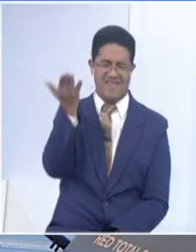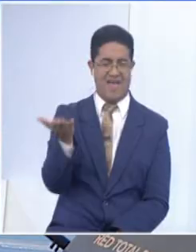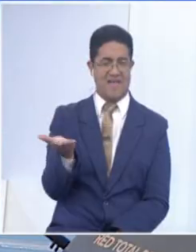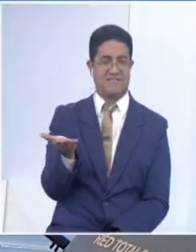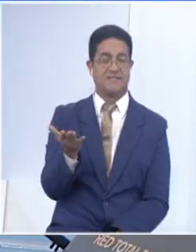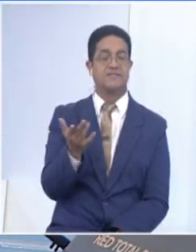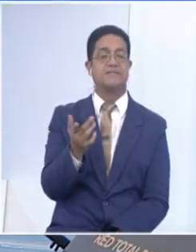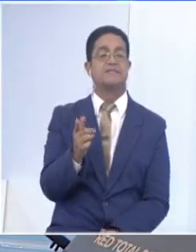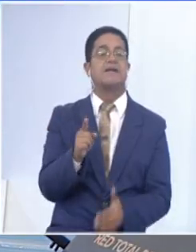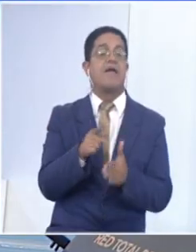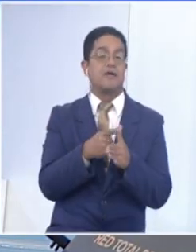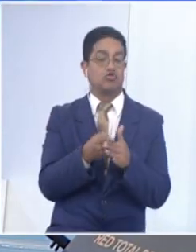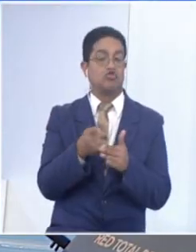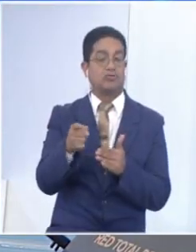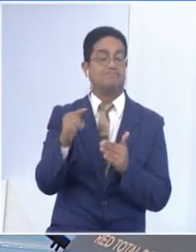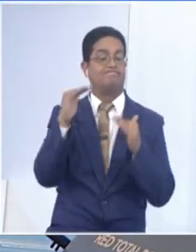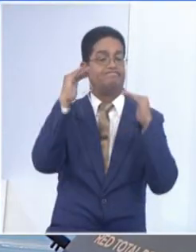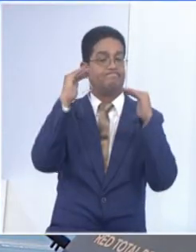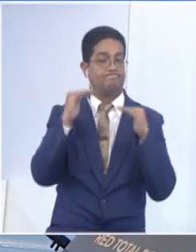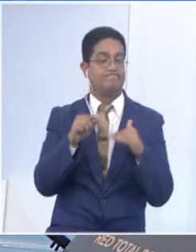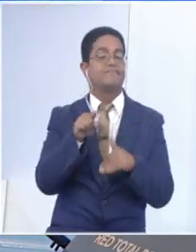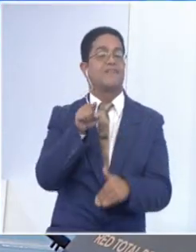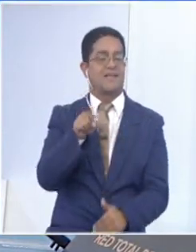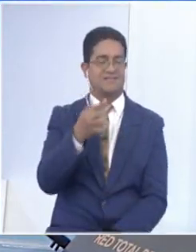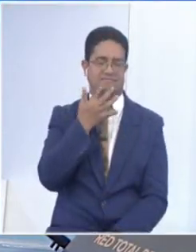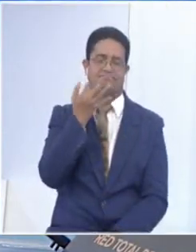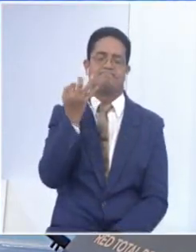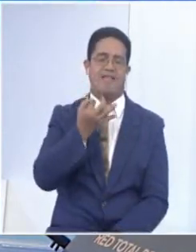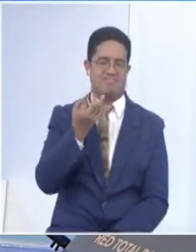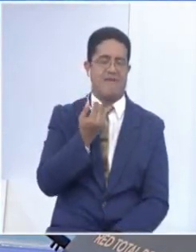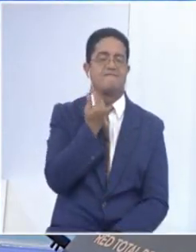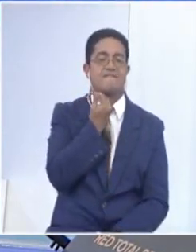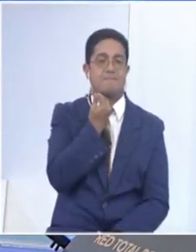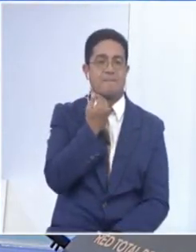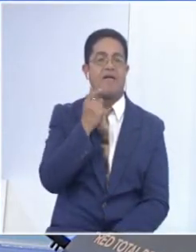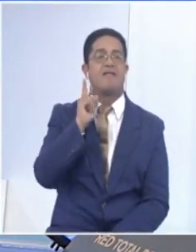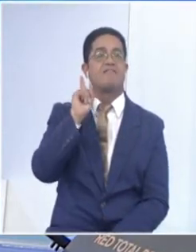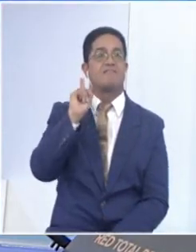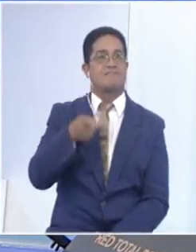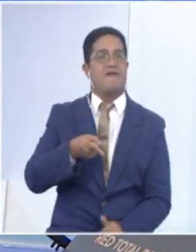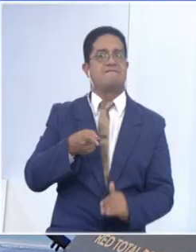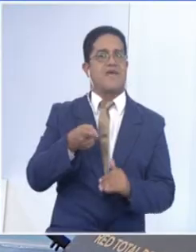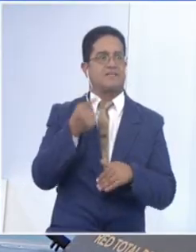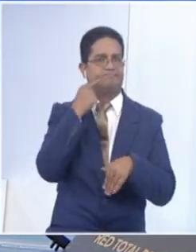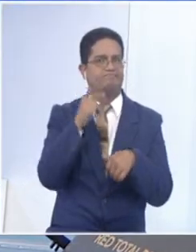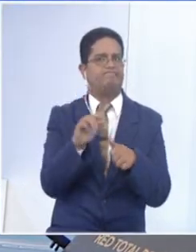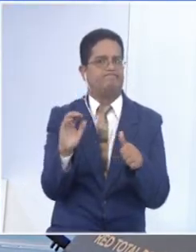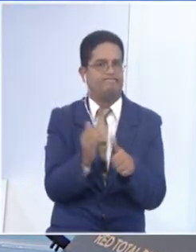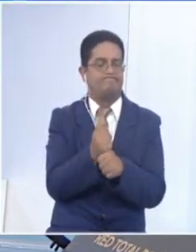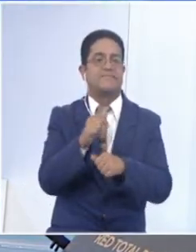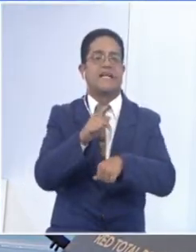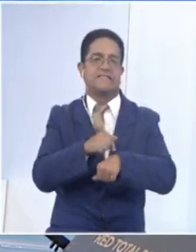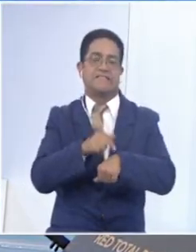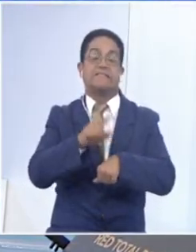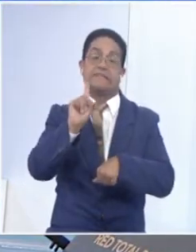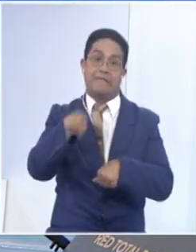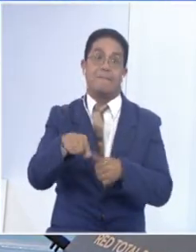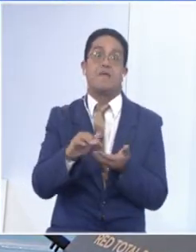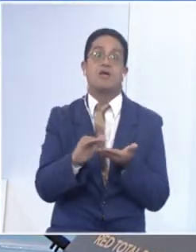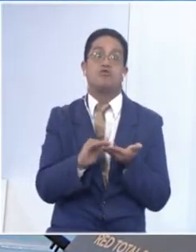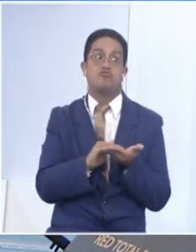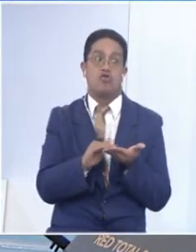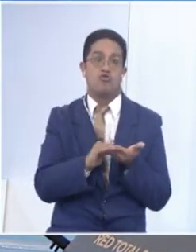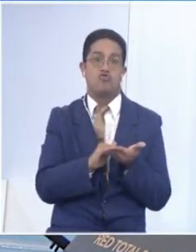para alivio de estos pacientes es una enfermedad, debe ser reconocida a tiempo y debe ser tratada en